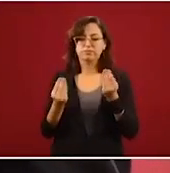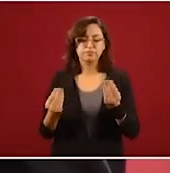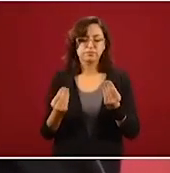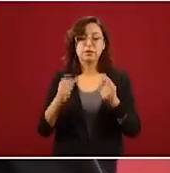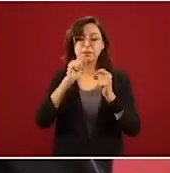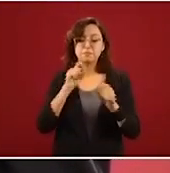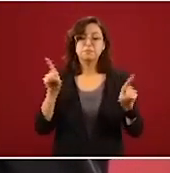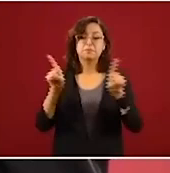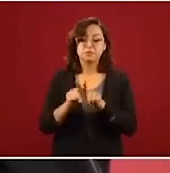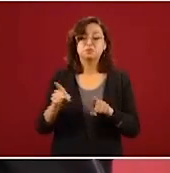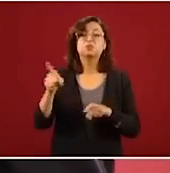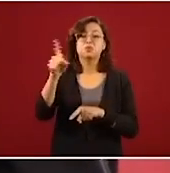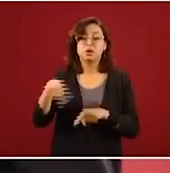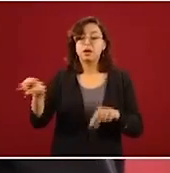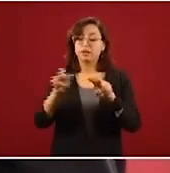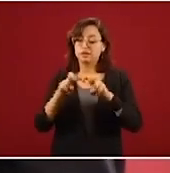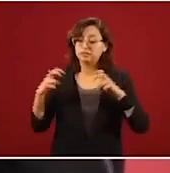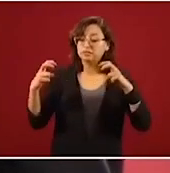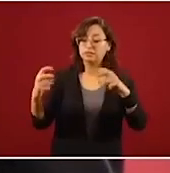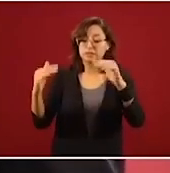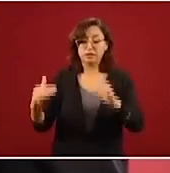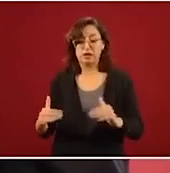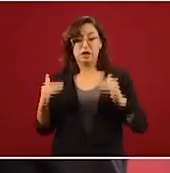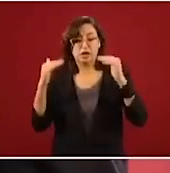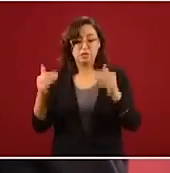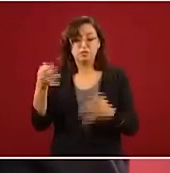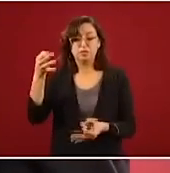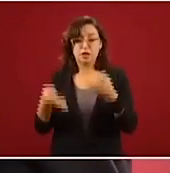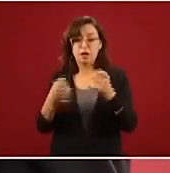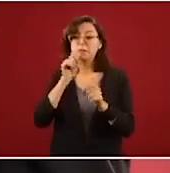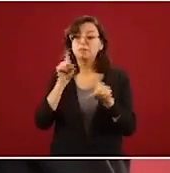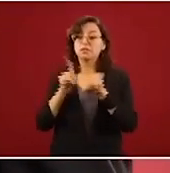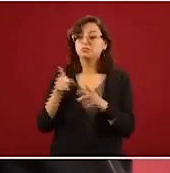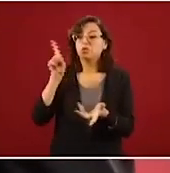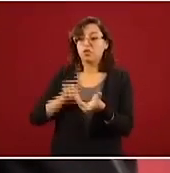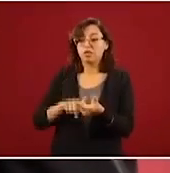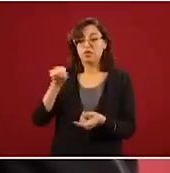los ministros, a los consejeros de la Judicatura.